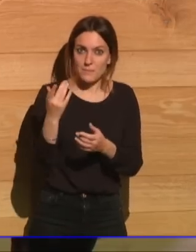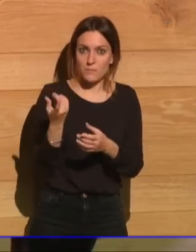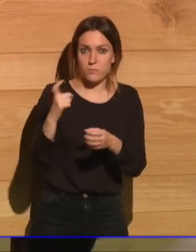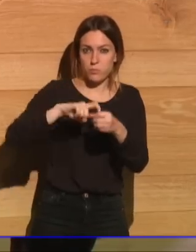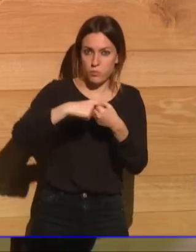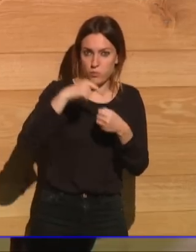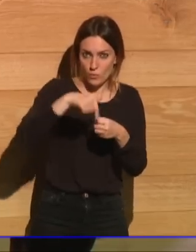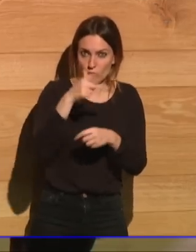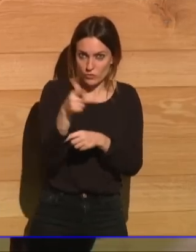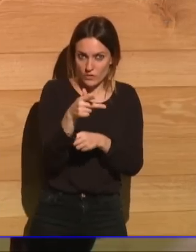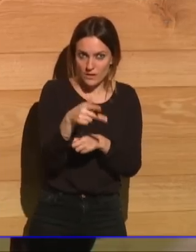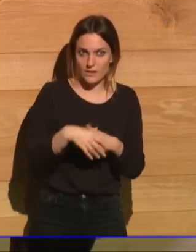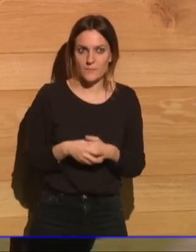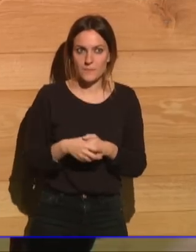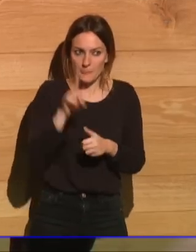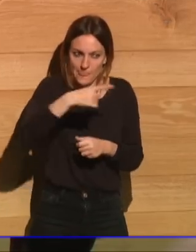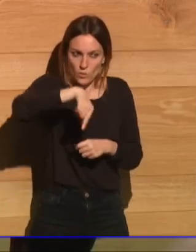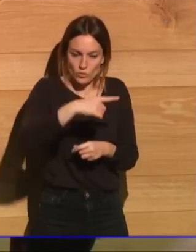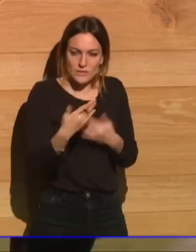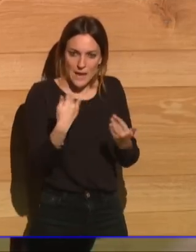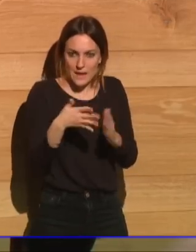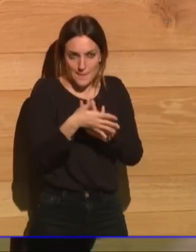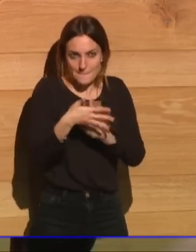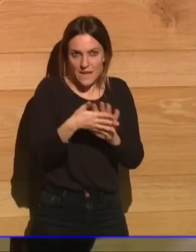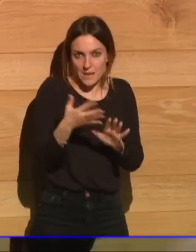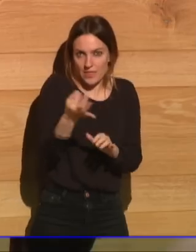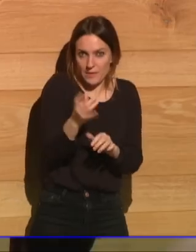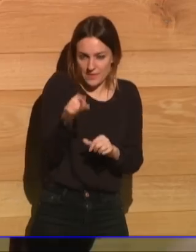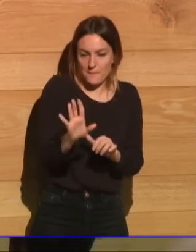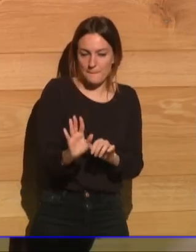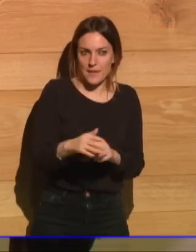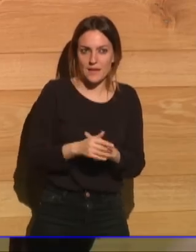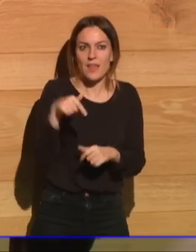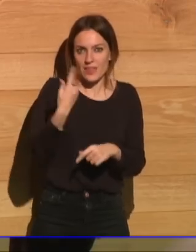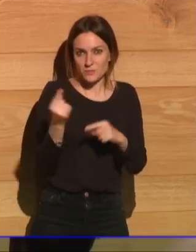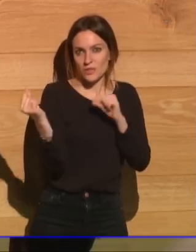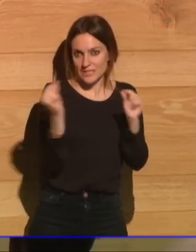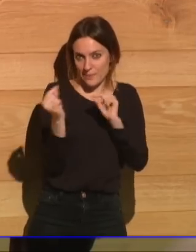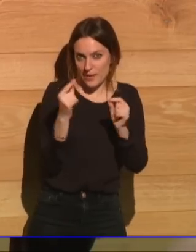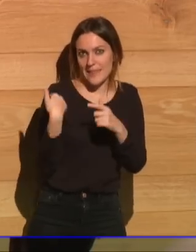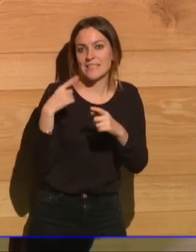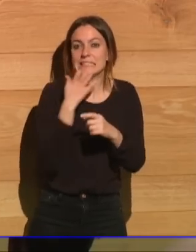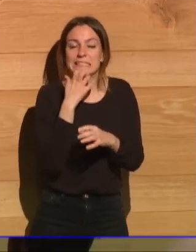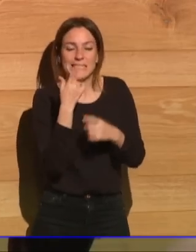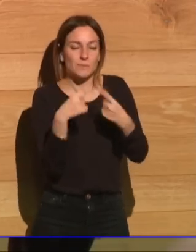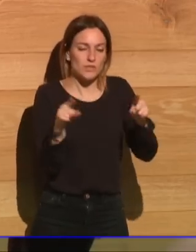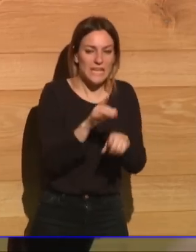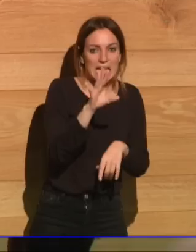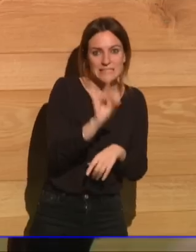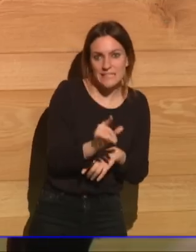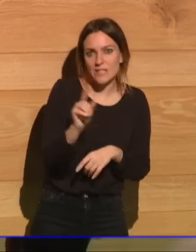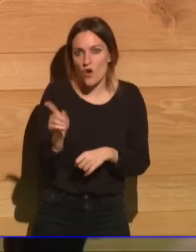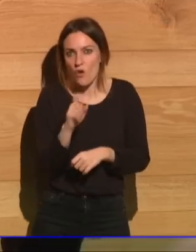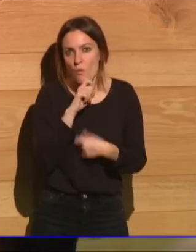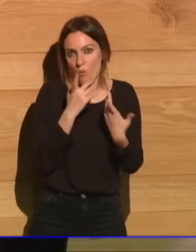Y de quien también tenemos que hablar un día. Ay, qué ganas De quien tengo. tenemos que hablar un día y ya entramos Eso. también en debates de qué es musical y qué no es musical. Bob Fosse es Tengo Bob eso.